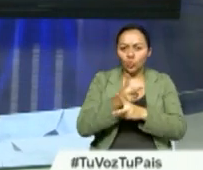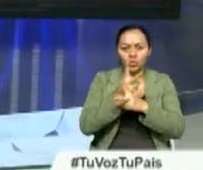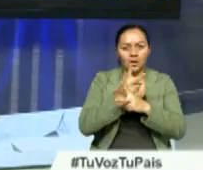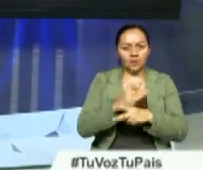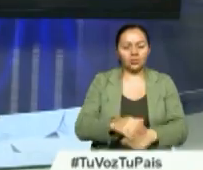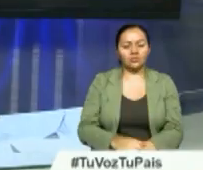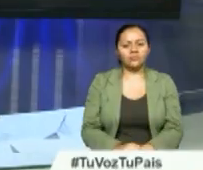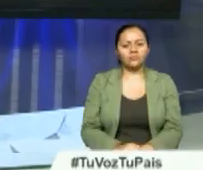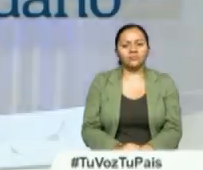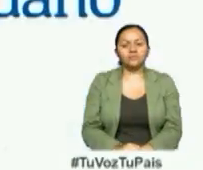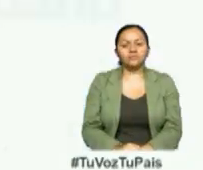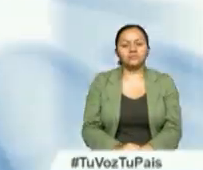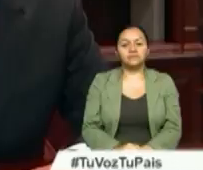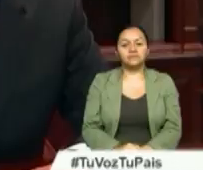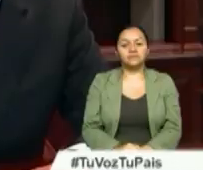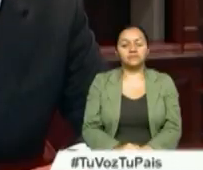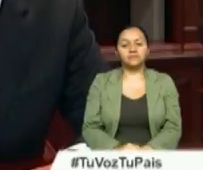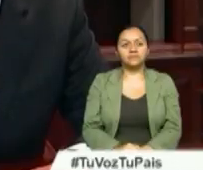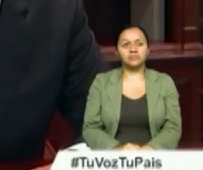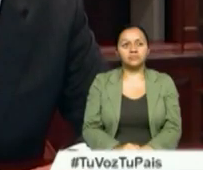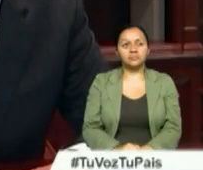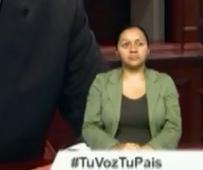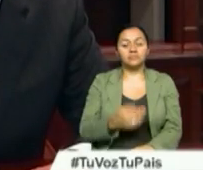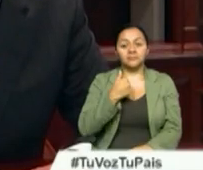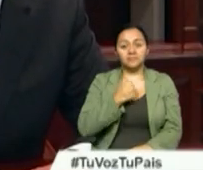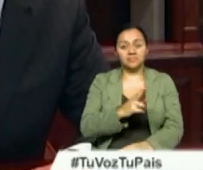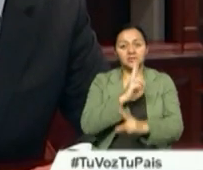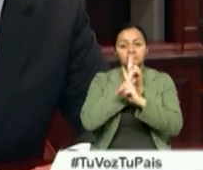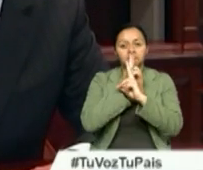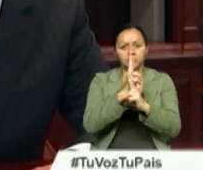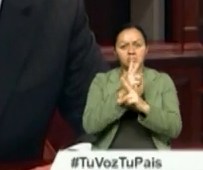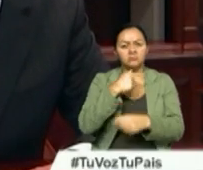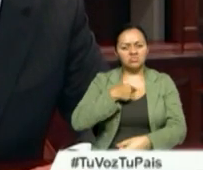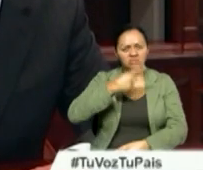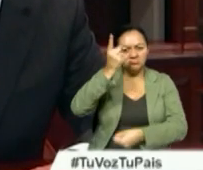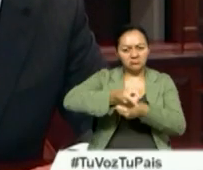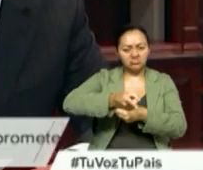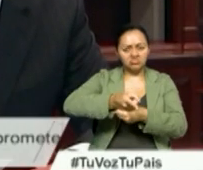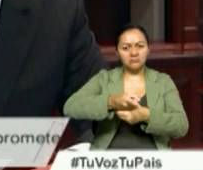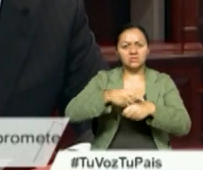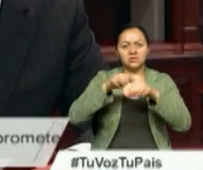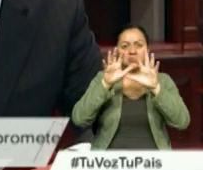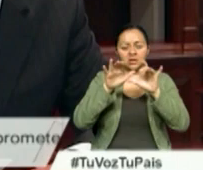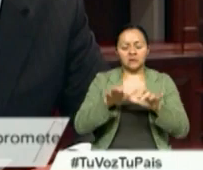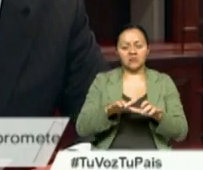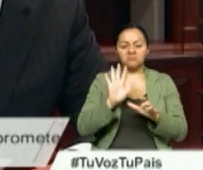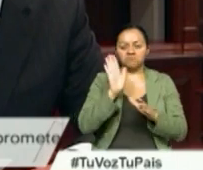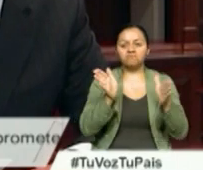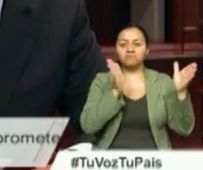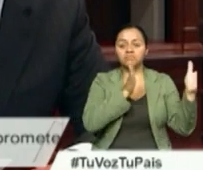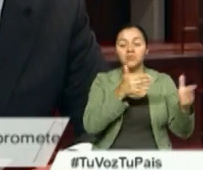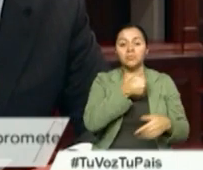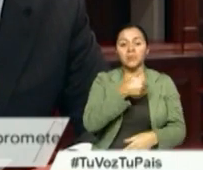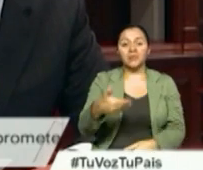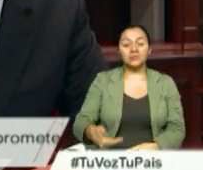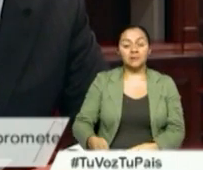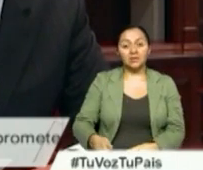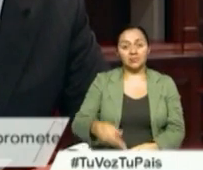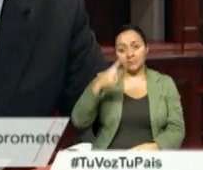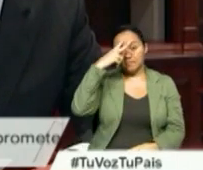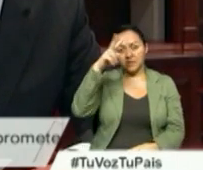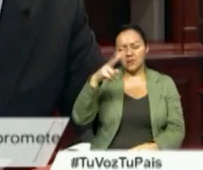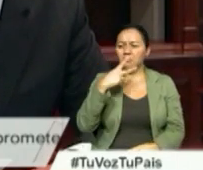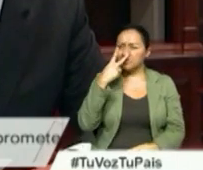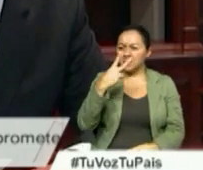mexicanos. En respuesta, he ordenado que la Secretaría de Relaciones... El presidente mexicano Enrique Peña Nieto lamentó